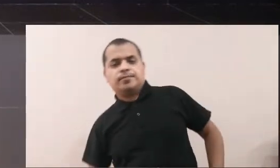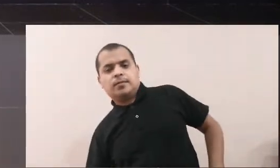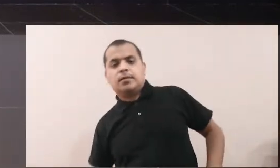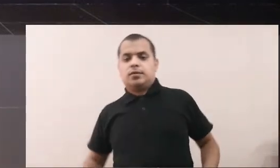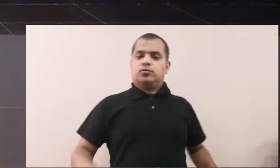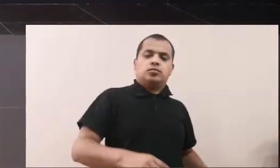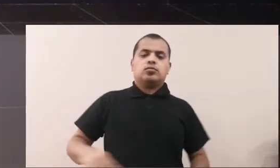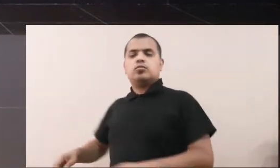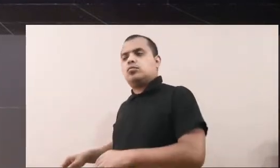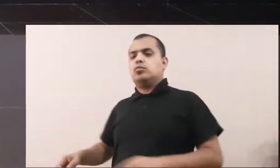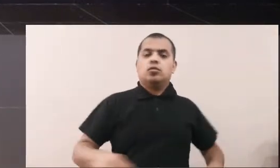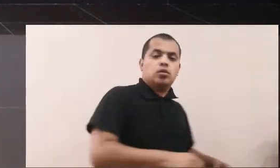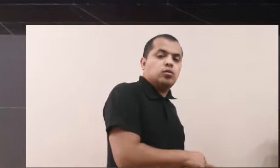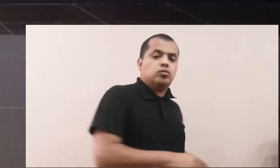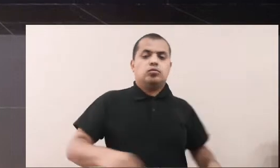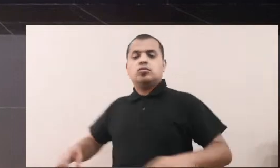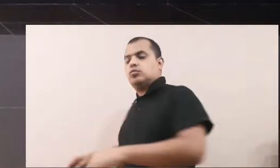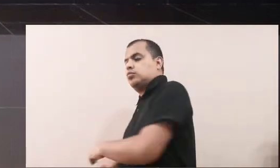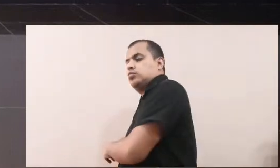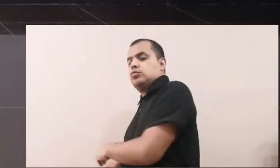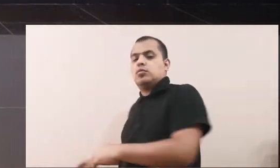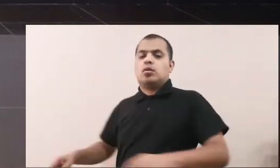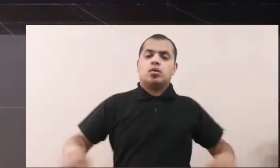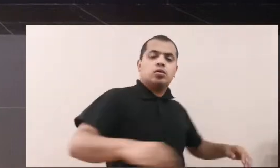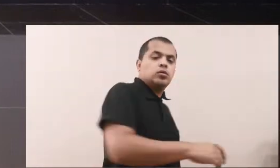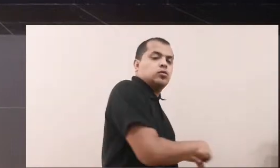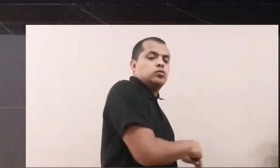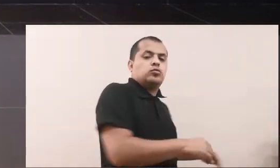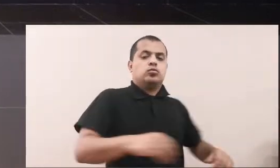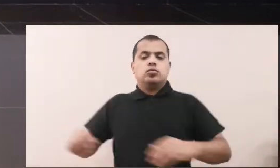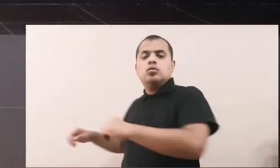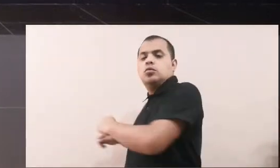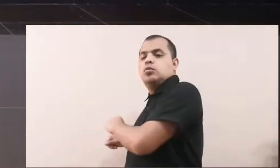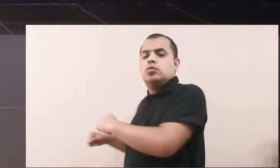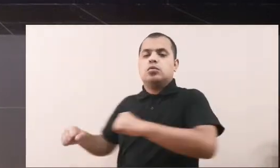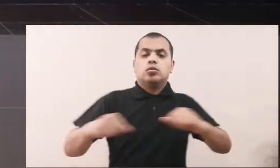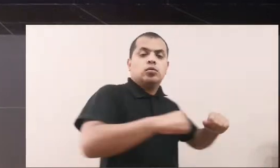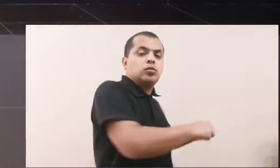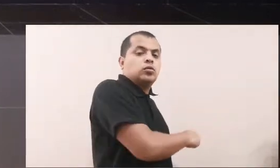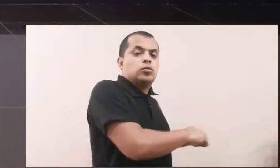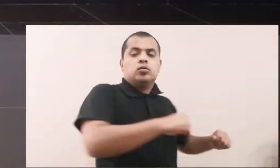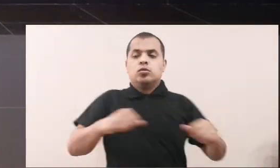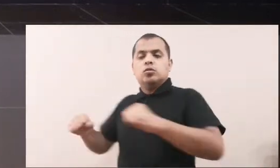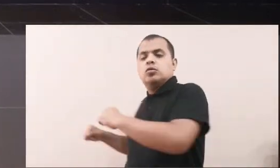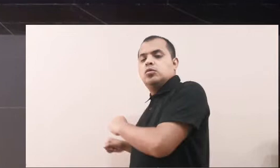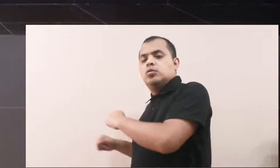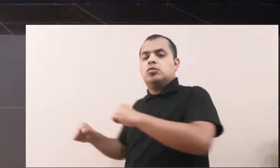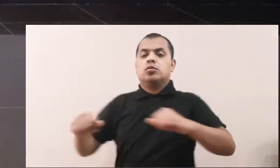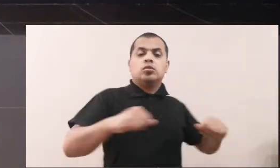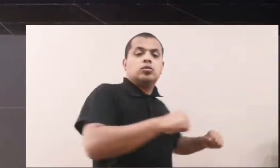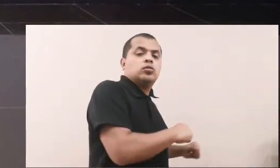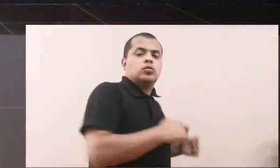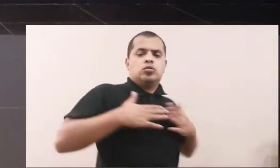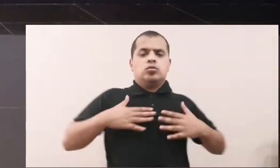puede girar de un lado al otro, haciendo este movimiento de rotación. ¿Qué más puedo hacer con el tronco?